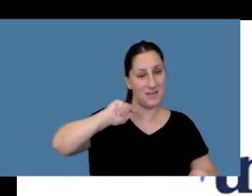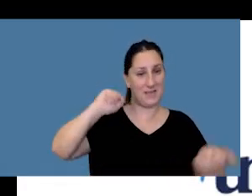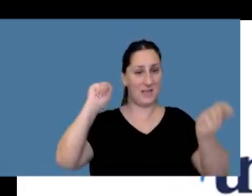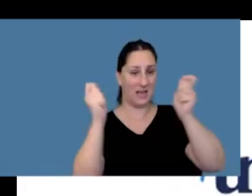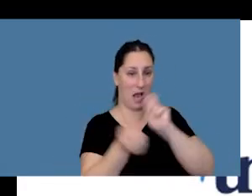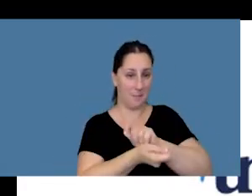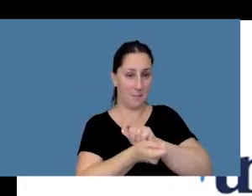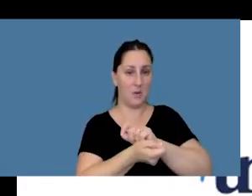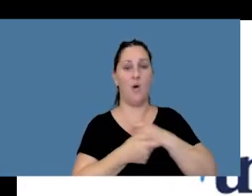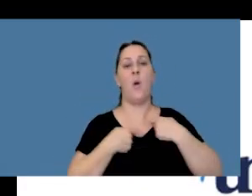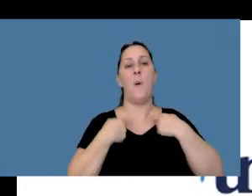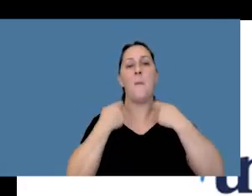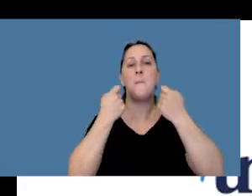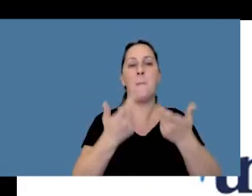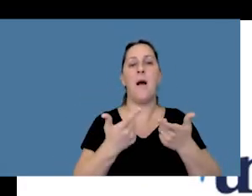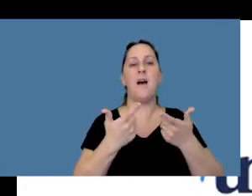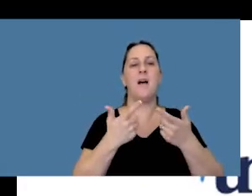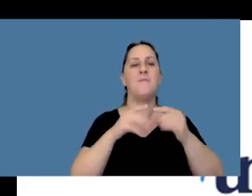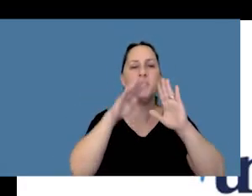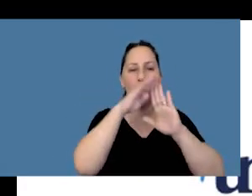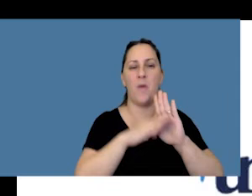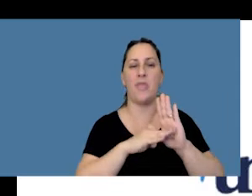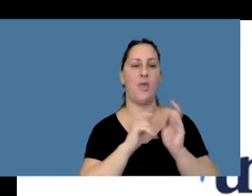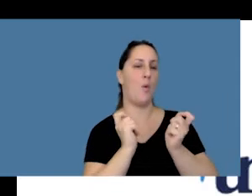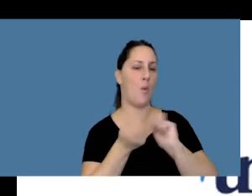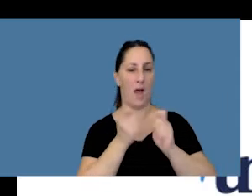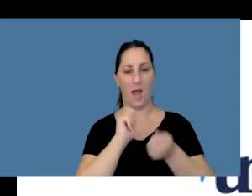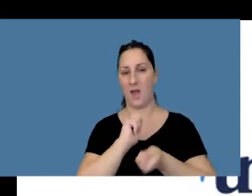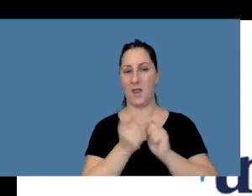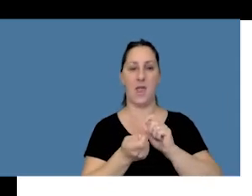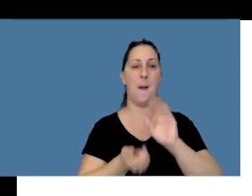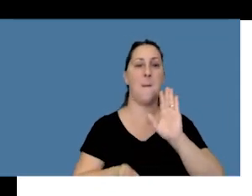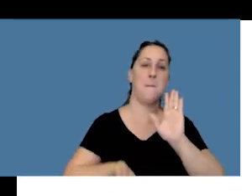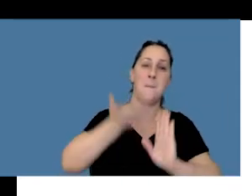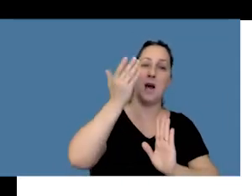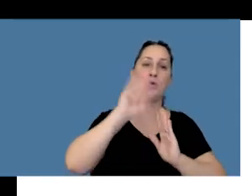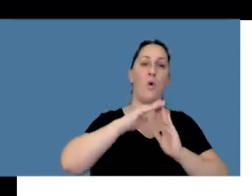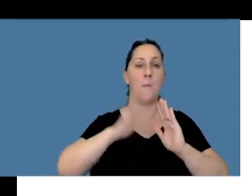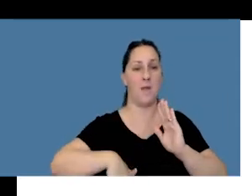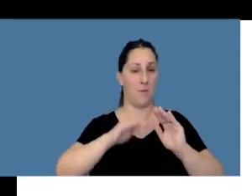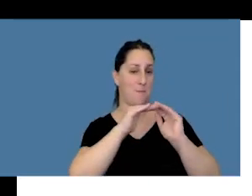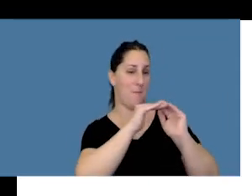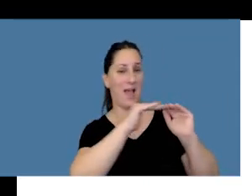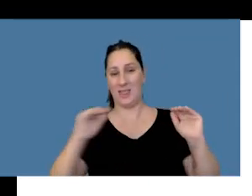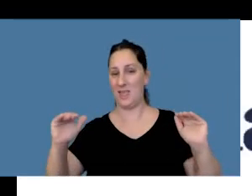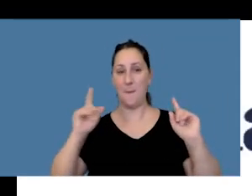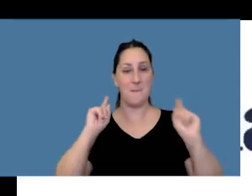va a suministrar únicamente en la medida que varíe, ya sea para arriba o para abajo, es decir, no se mantenga en la misma